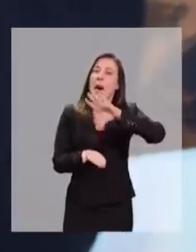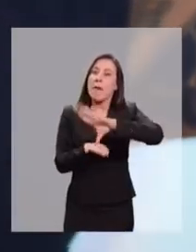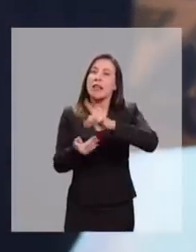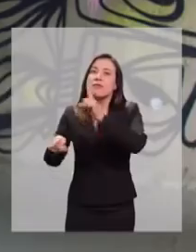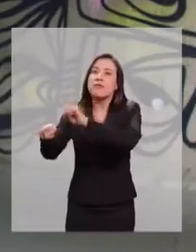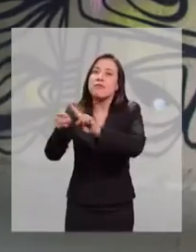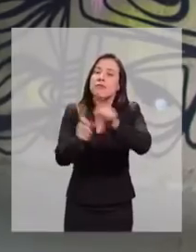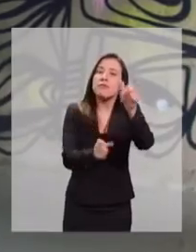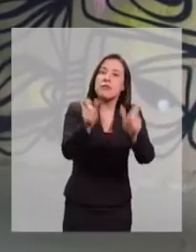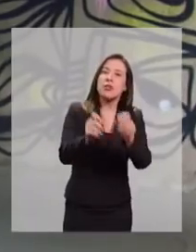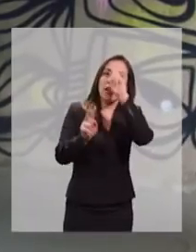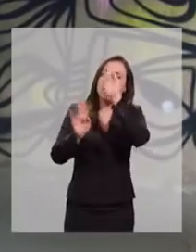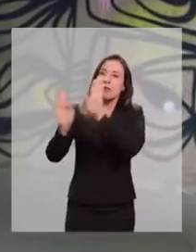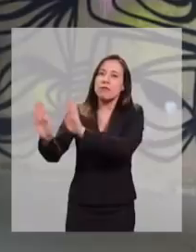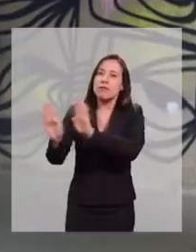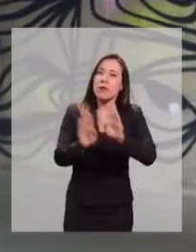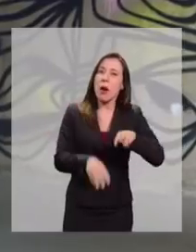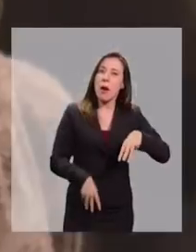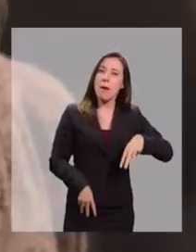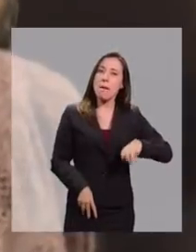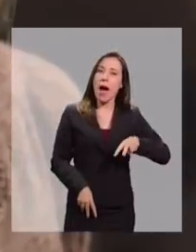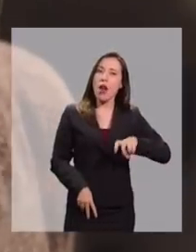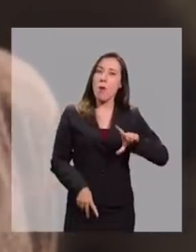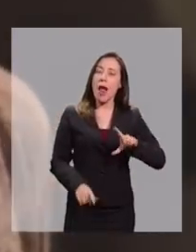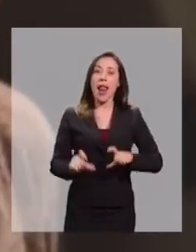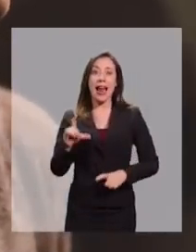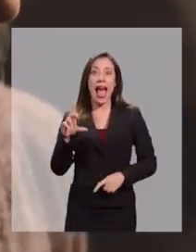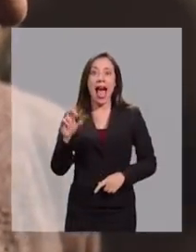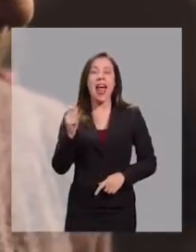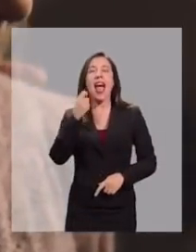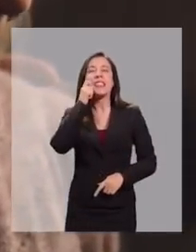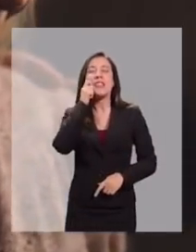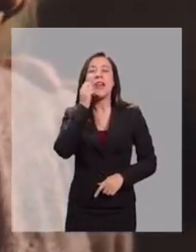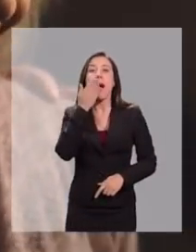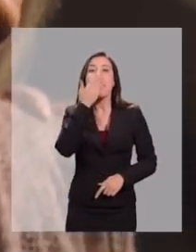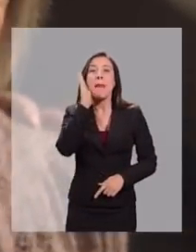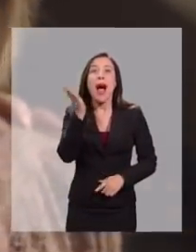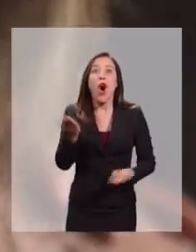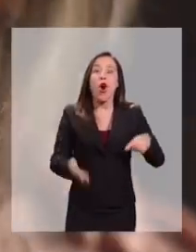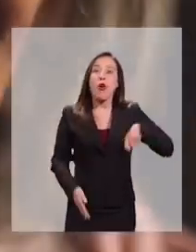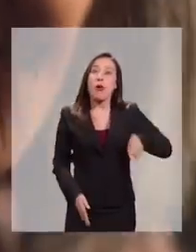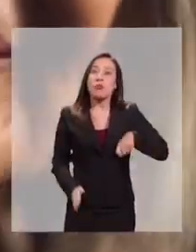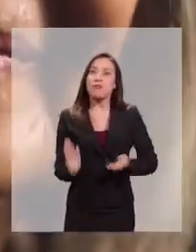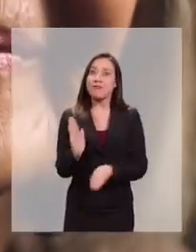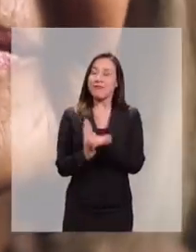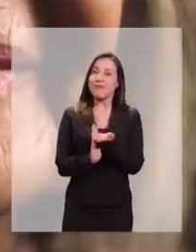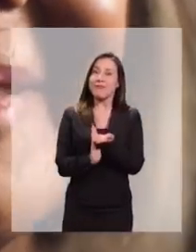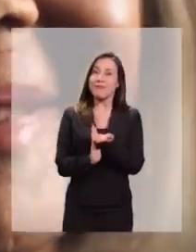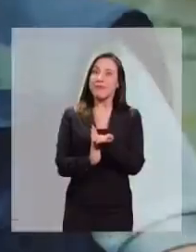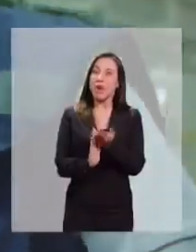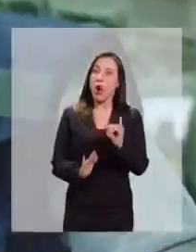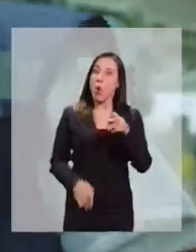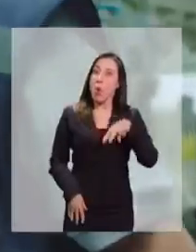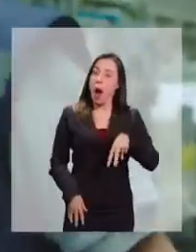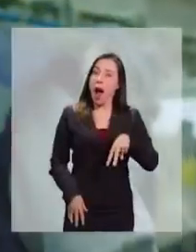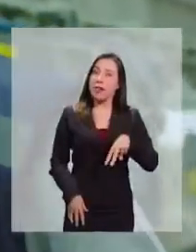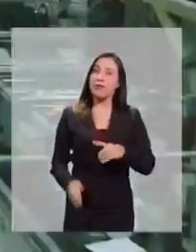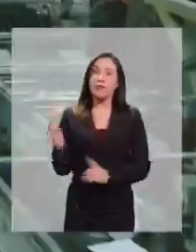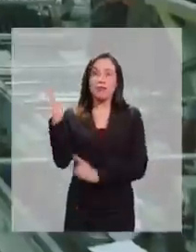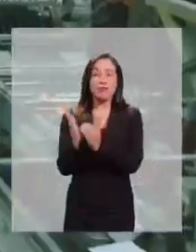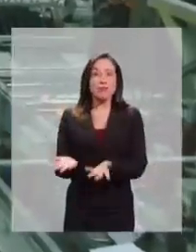país más diverso. El de Don Manuel y Doña Clara, es tener mejores pensiones. Para